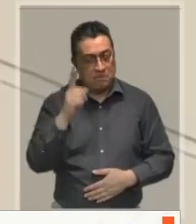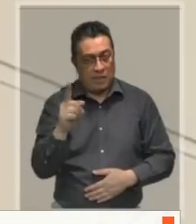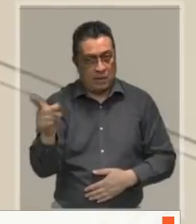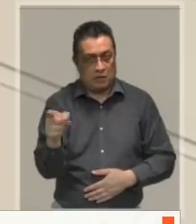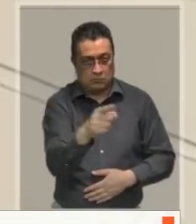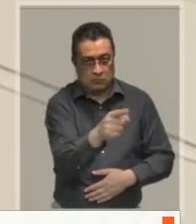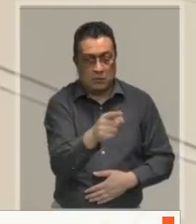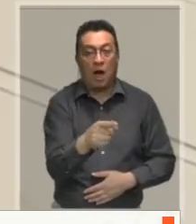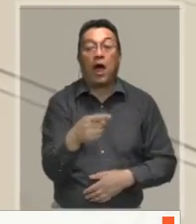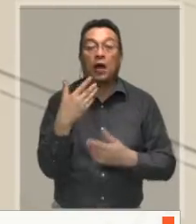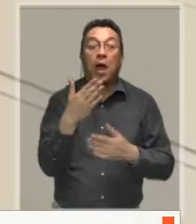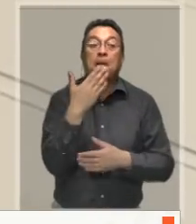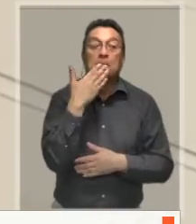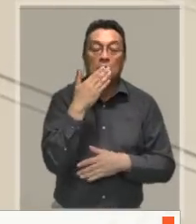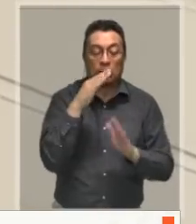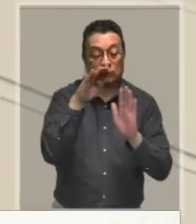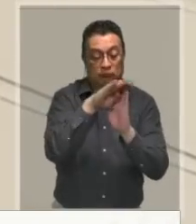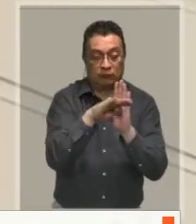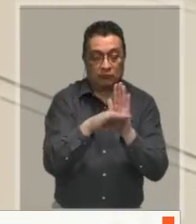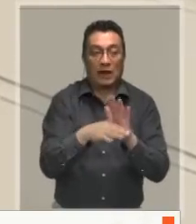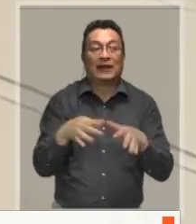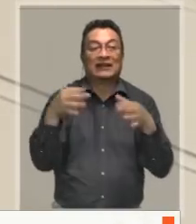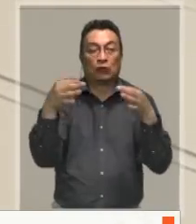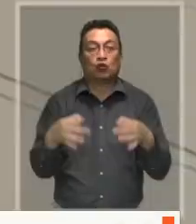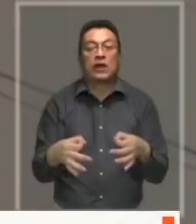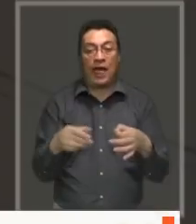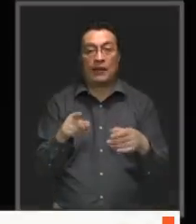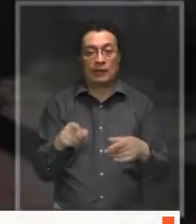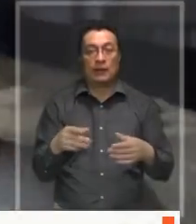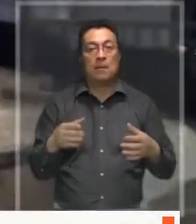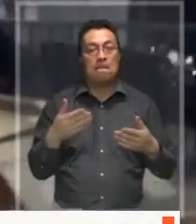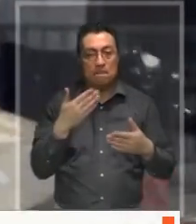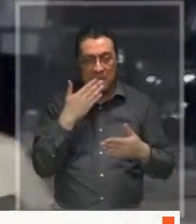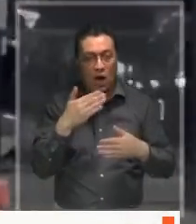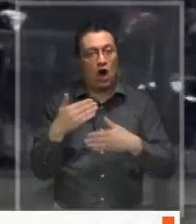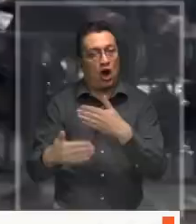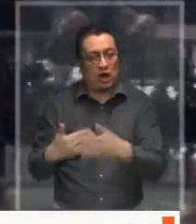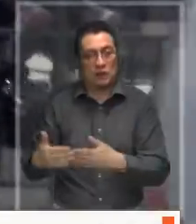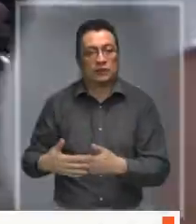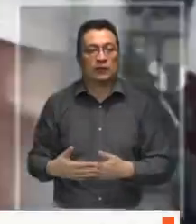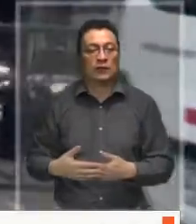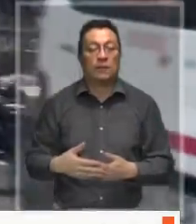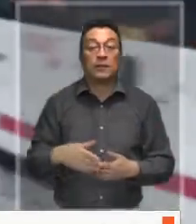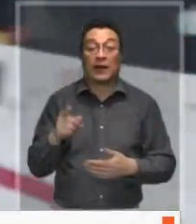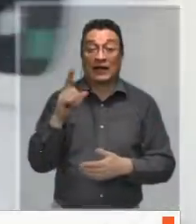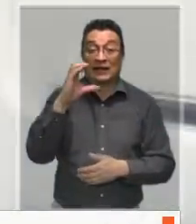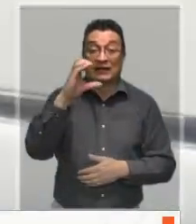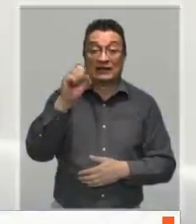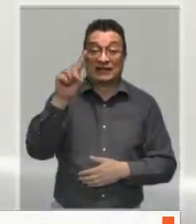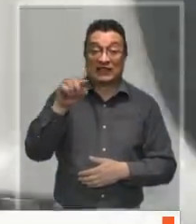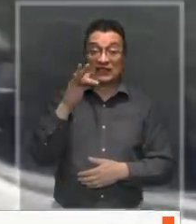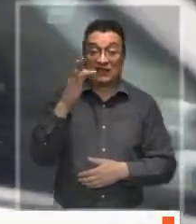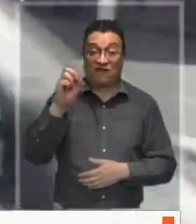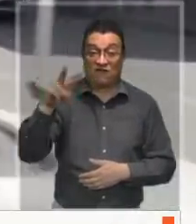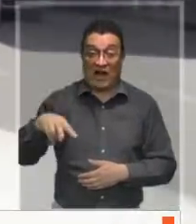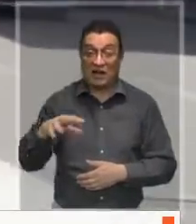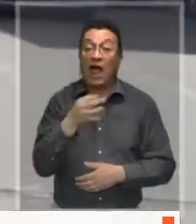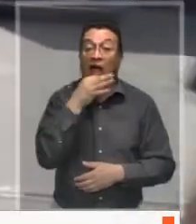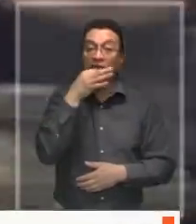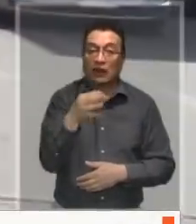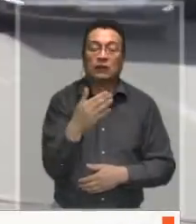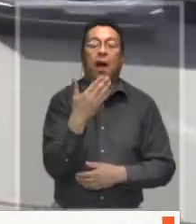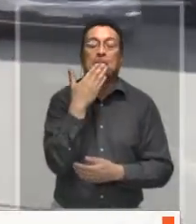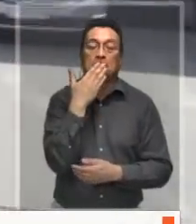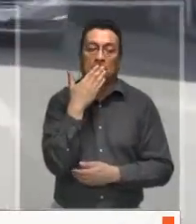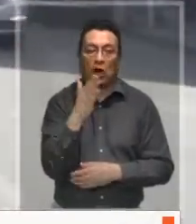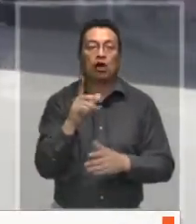Además, mejorar los protocolos de seguridad ya existentes. Desde el Servicio de Salud aseguran que están trabajando en mejorar la